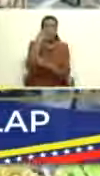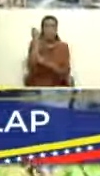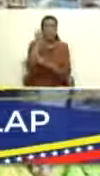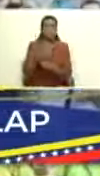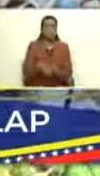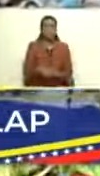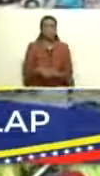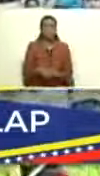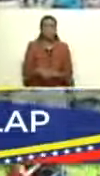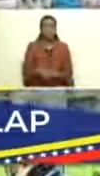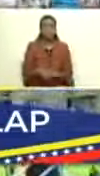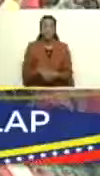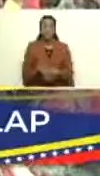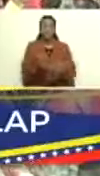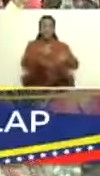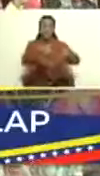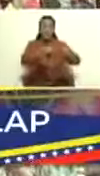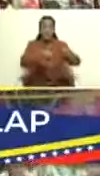Morros.